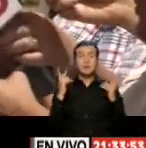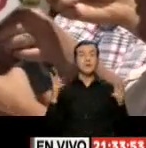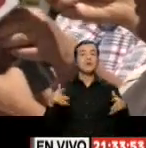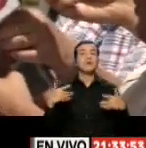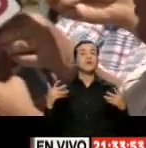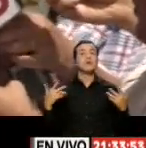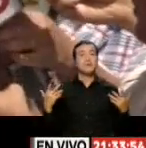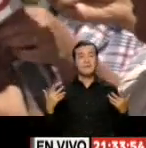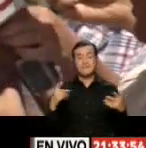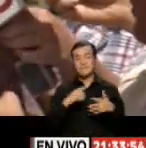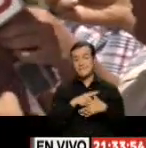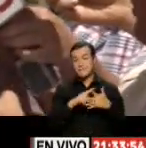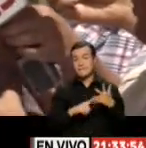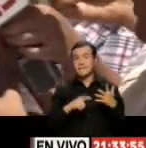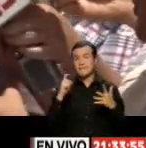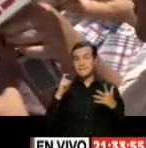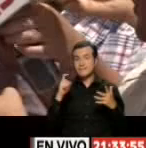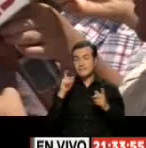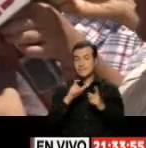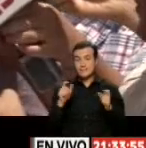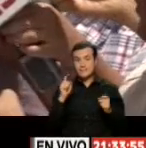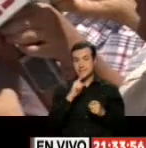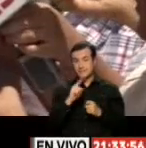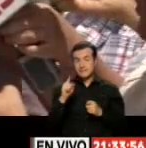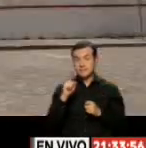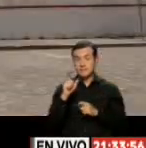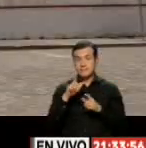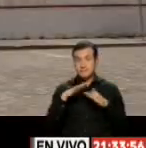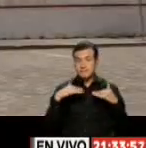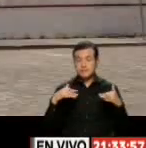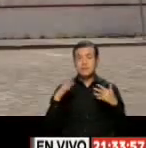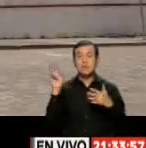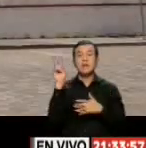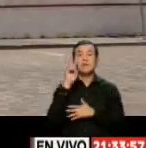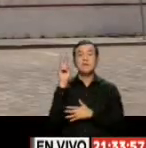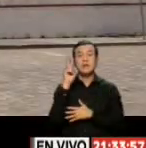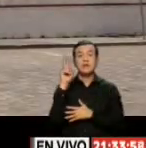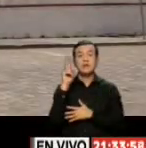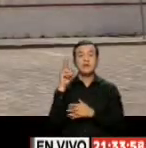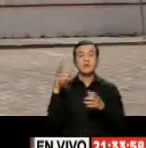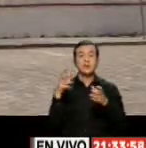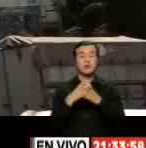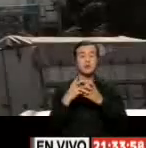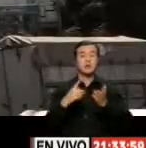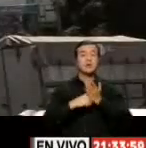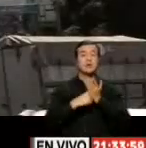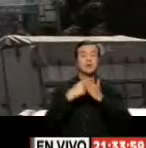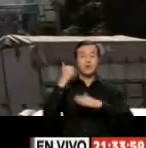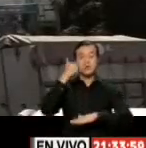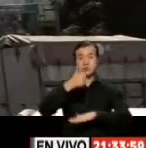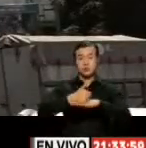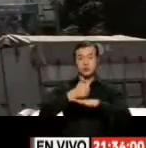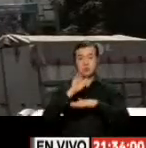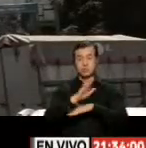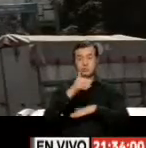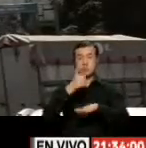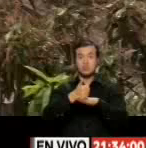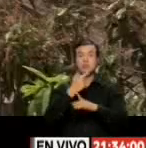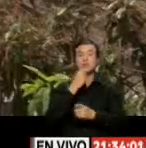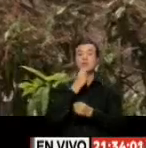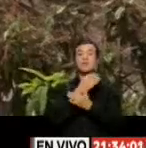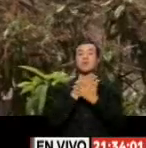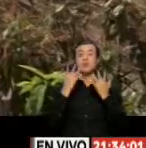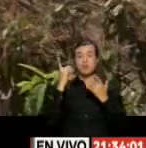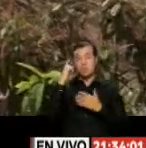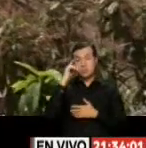se determinará cuál es la necesidad ciudadana de transportación. Este viernes, en el gabinete itinerante, las autoridades locales aspiran lograr